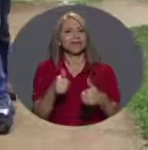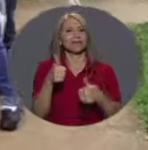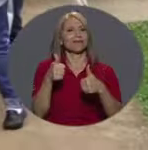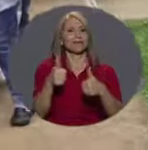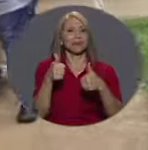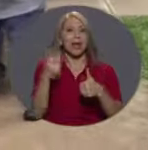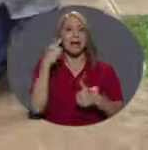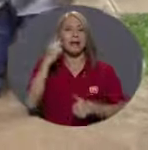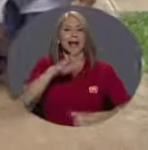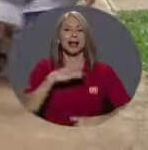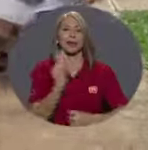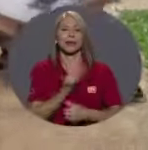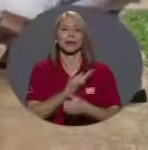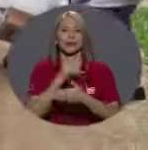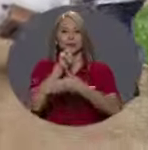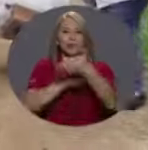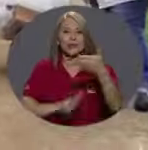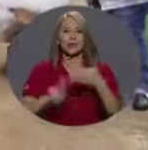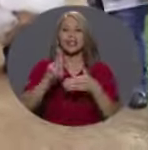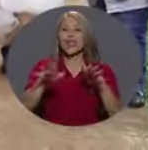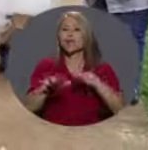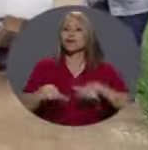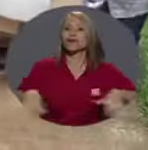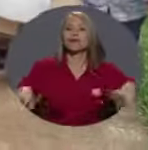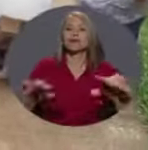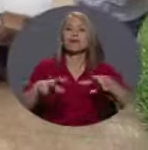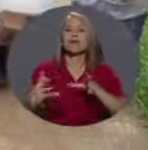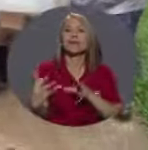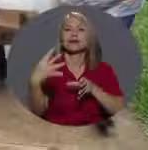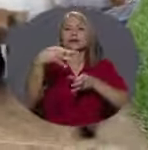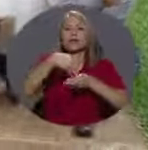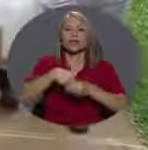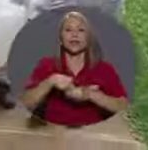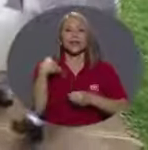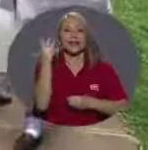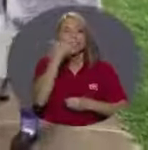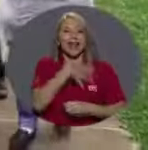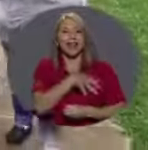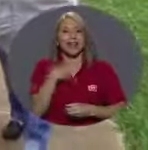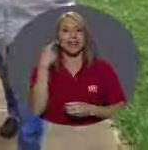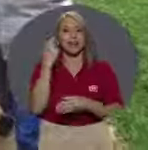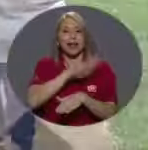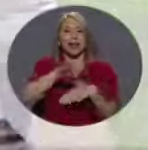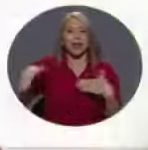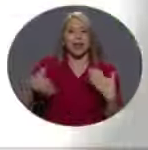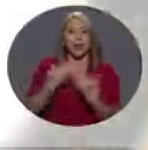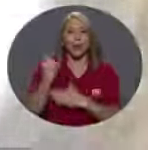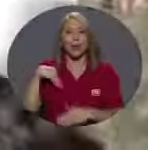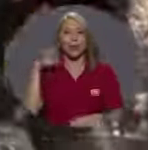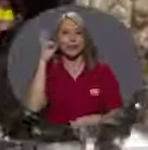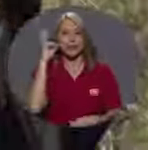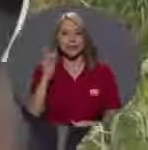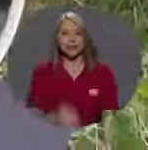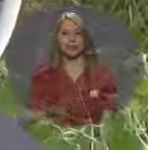de nuestra universidad un espacio más inclusivo y un espacio agradable para todos y todas.